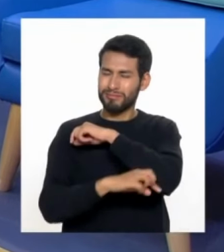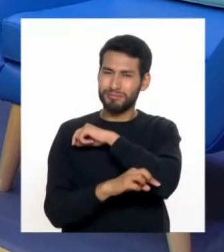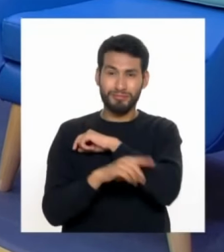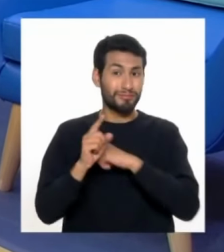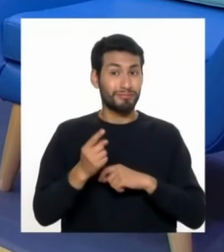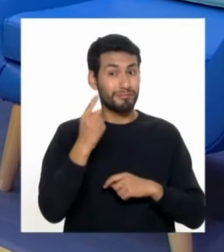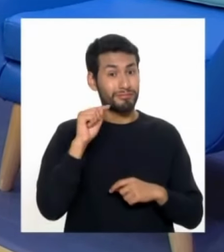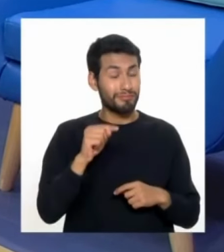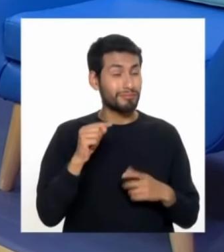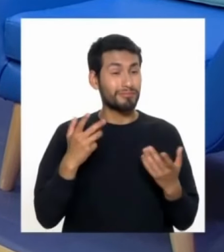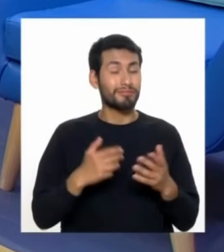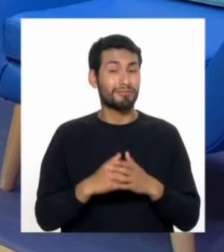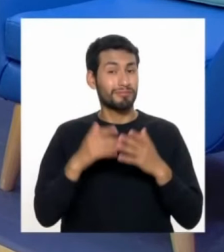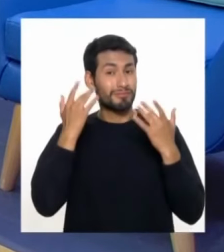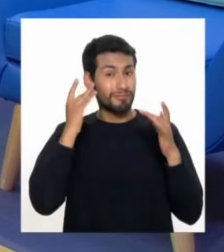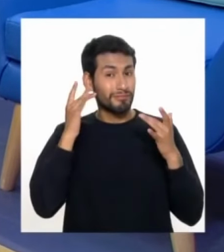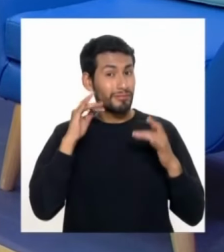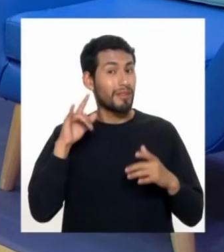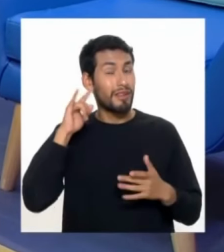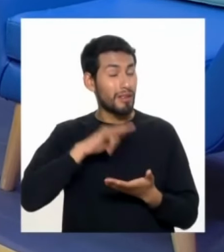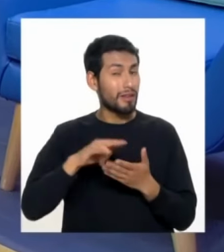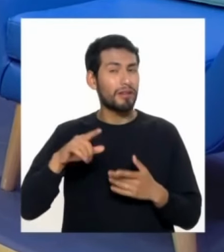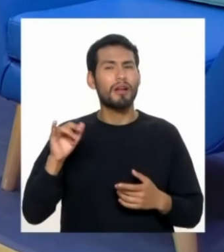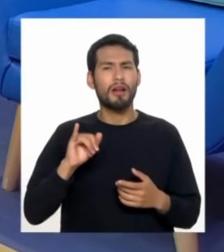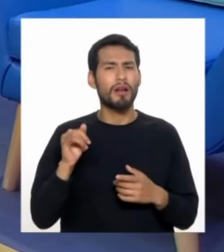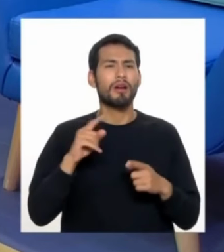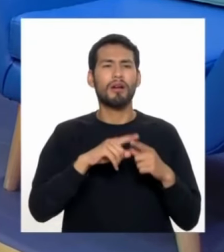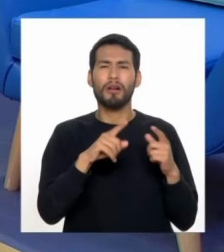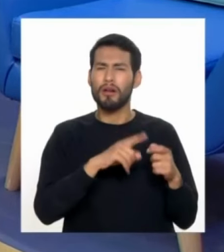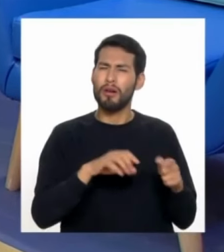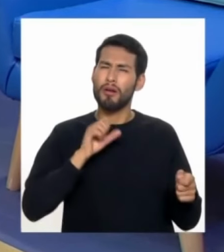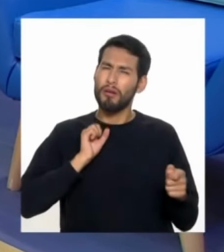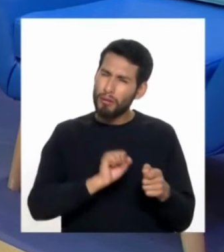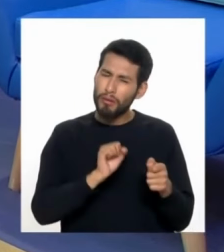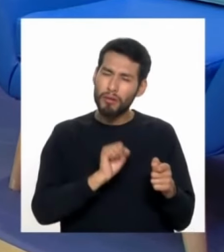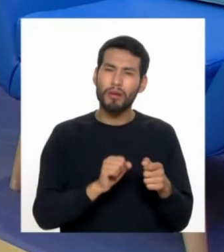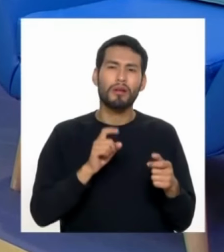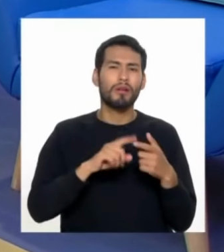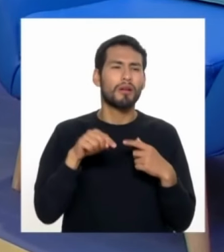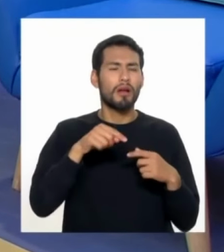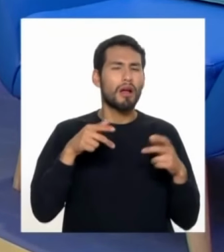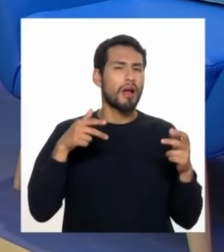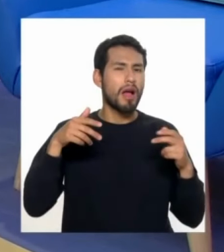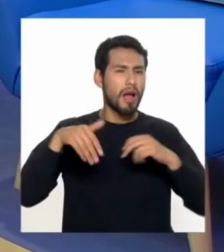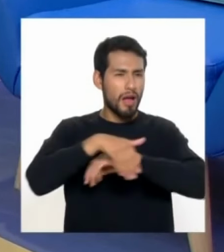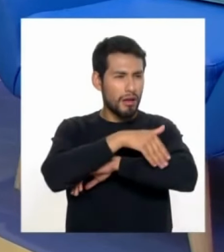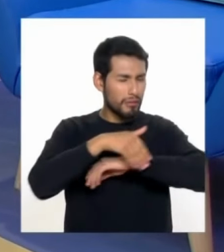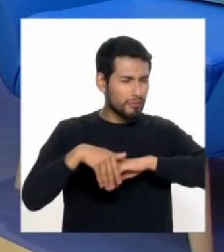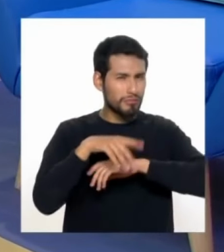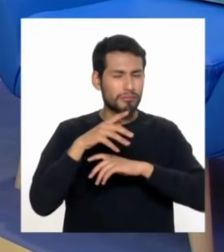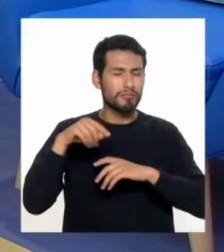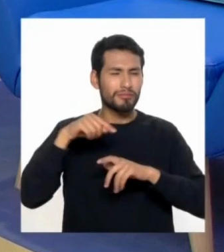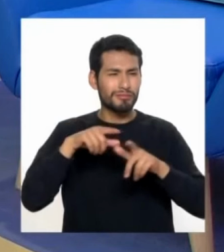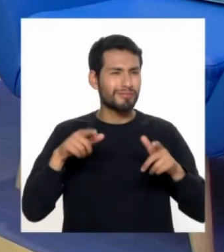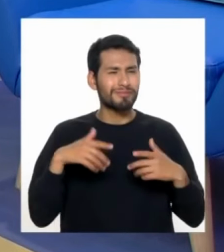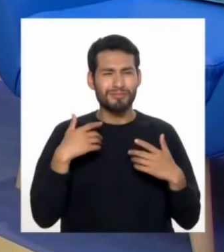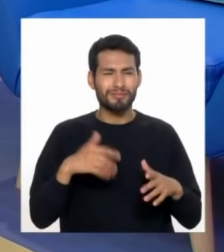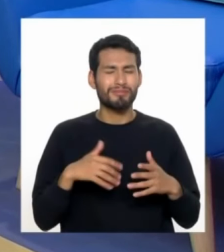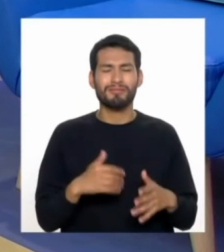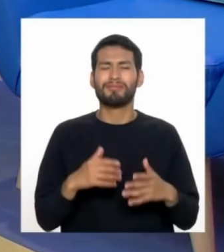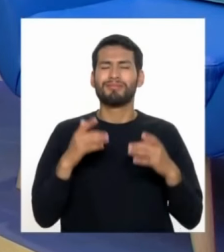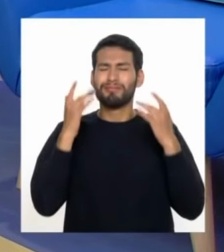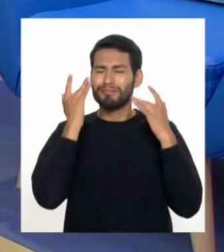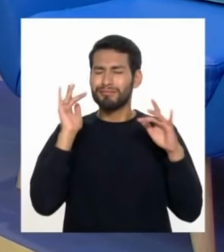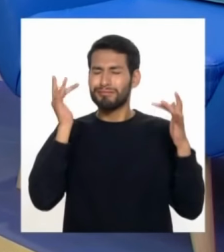solo por el sonido de los aviones, sino también por los claxons, por las avenidas principales, y son